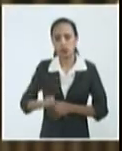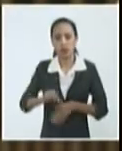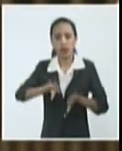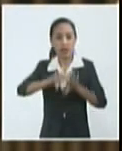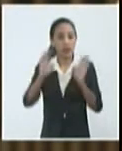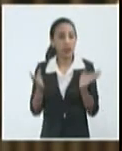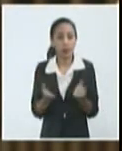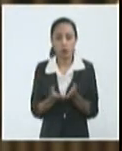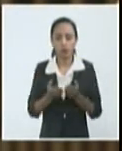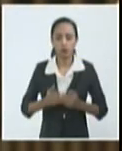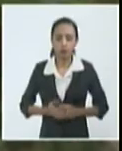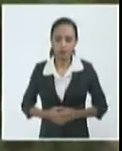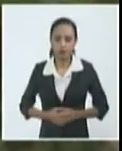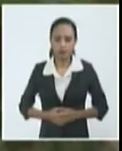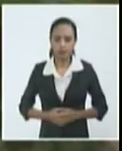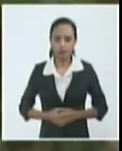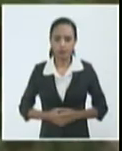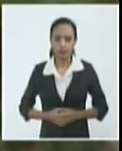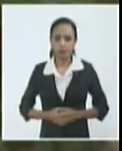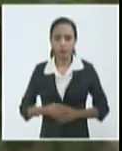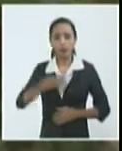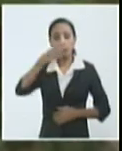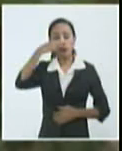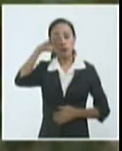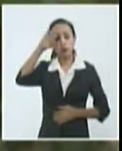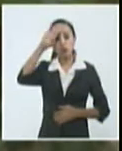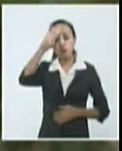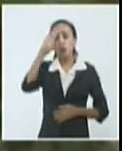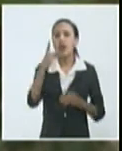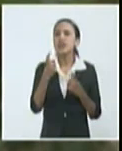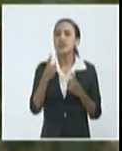mundo. Cuba merece una celebración